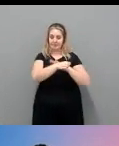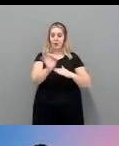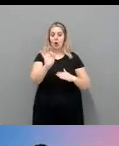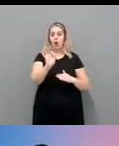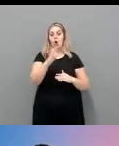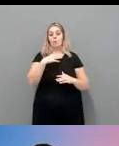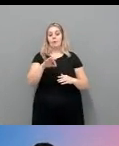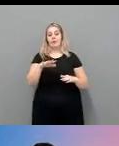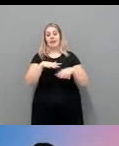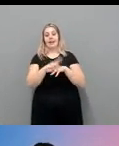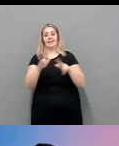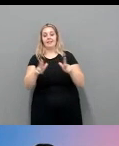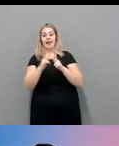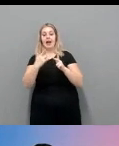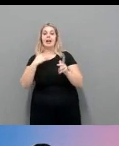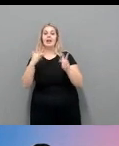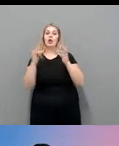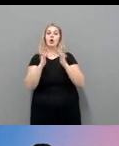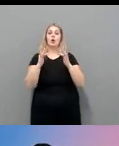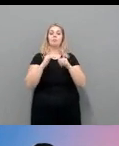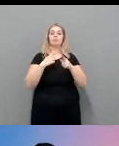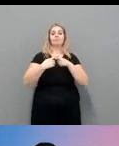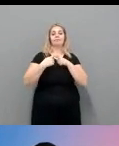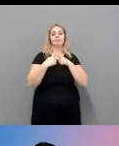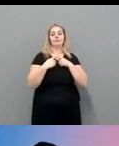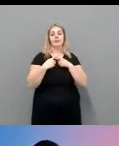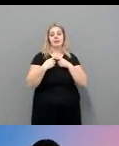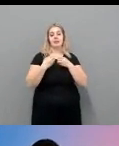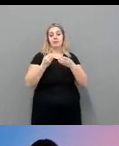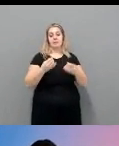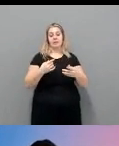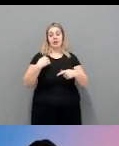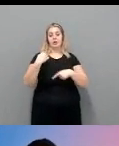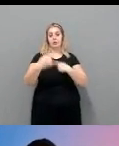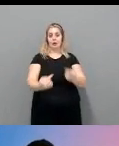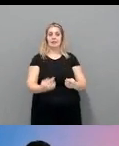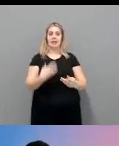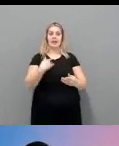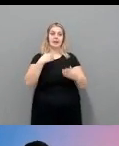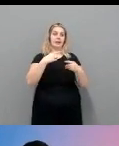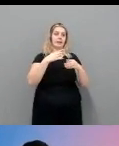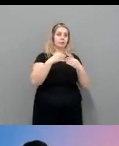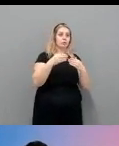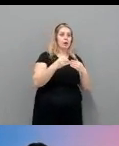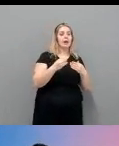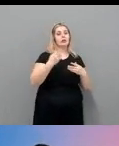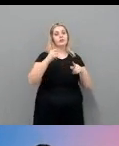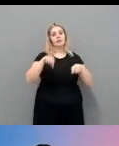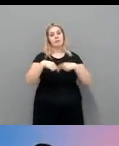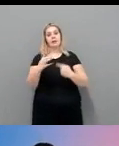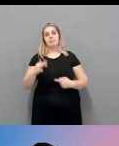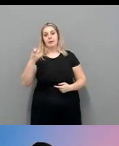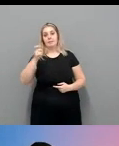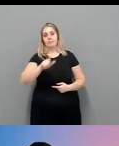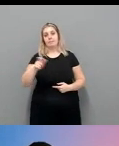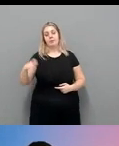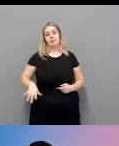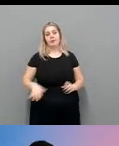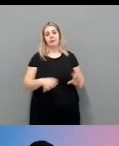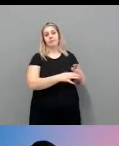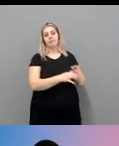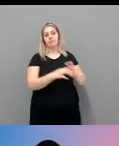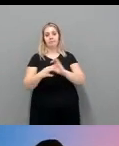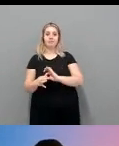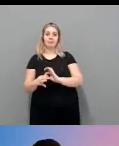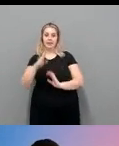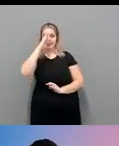nuestras redes, donde compartimos información diariamente, tanto de usuarios, de familias y de profesionales vinculados